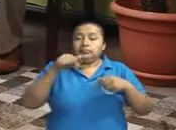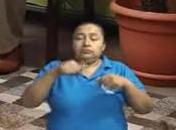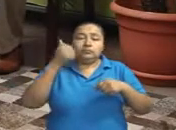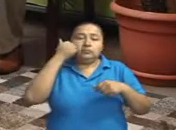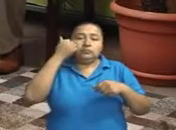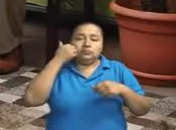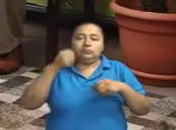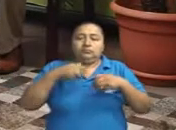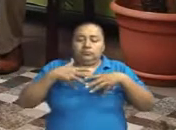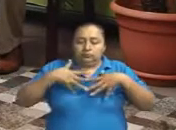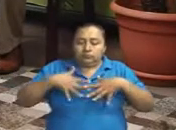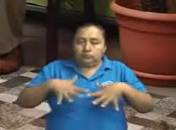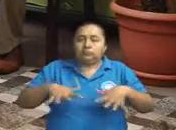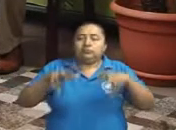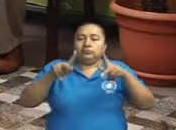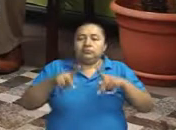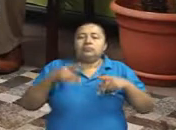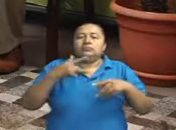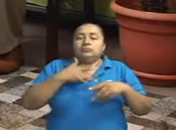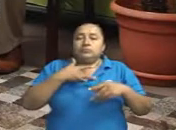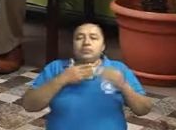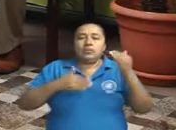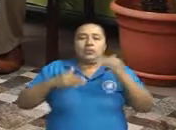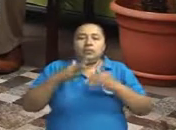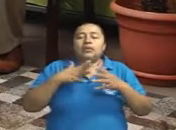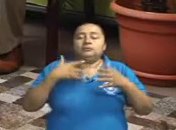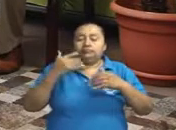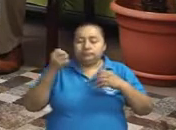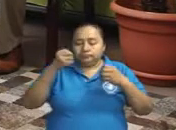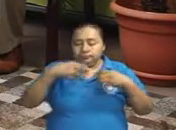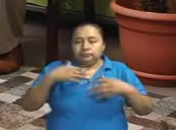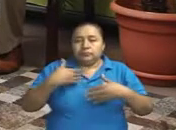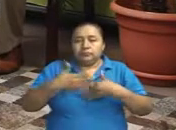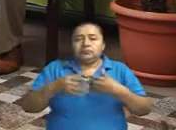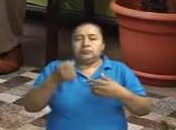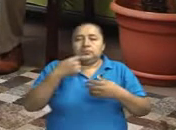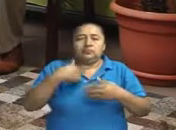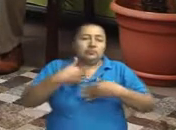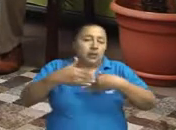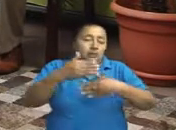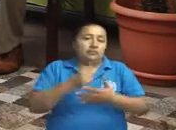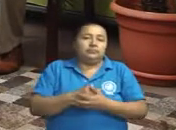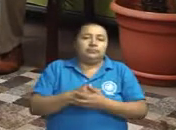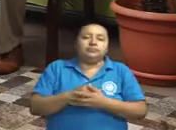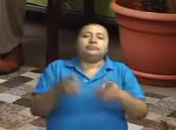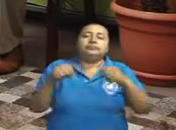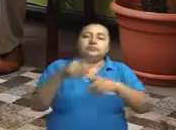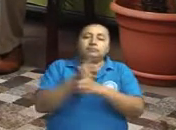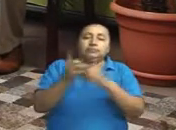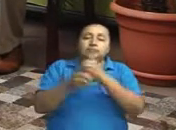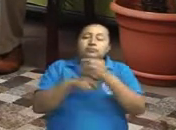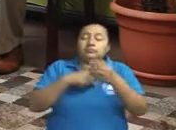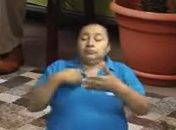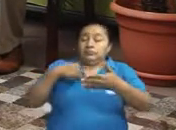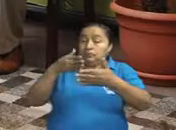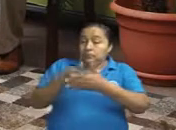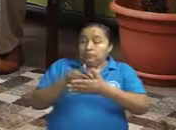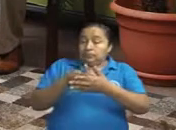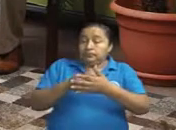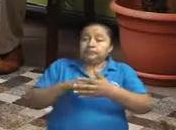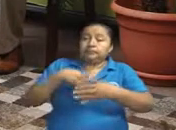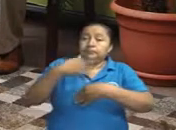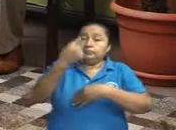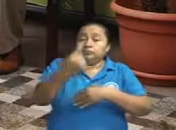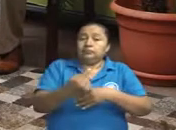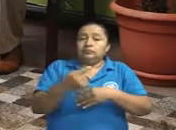un poco avanzada, entonces ellos requieren de estas formas de tratamiento. Vamos a una pausa, doctor. Cuando hablemos, vamos a hablar